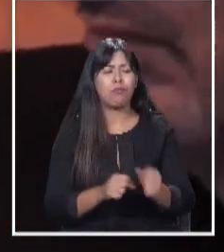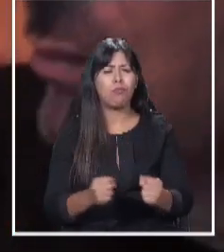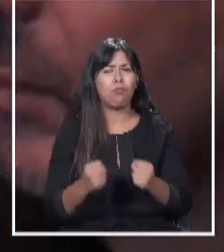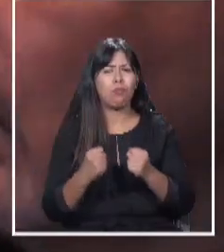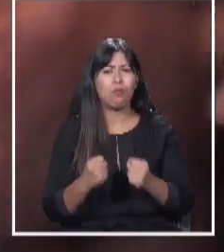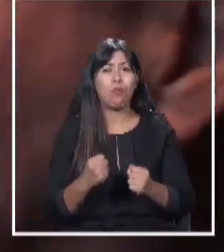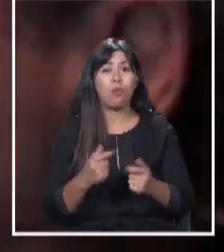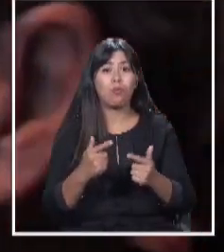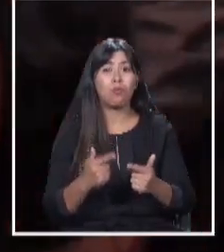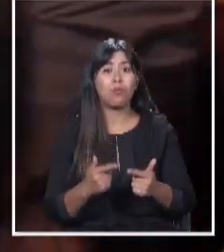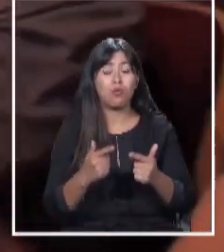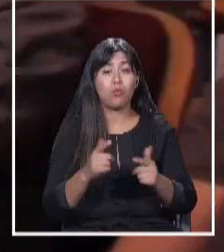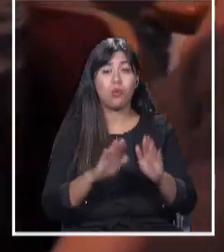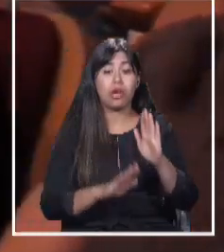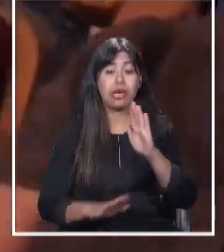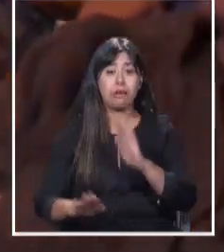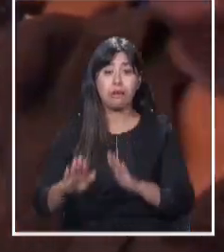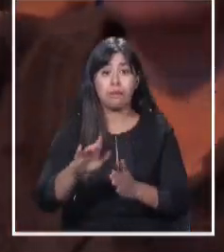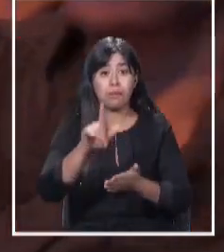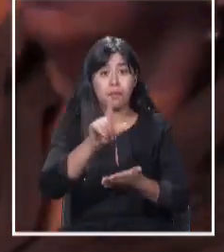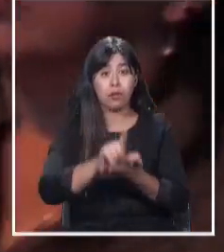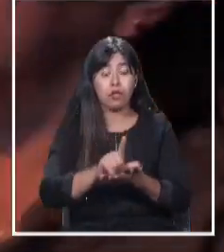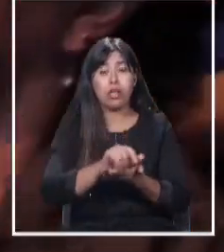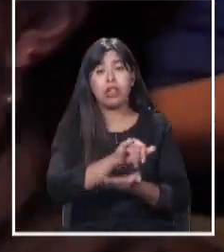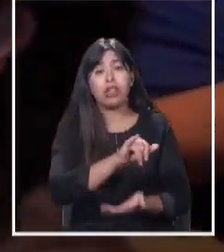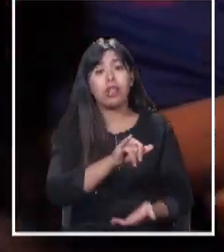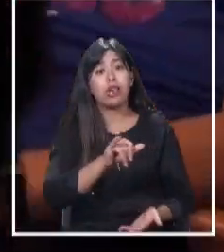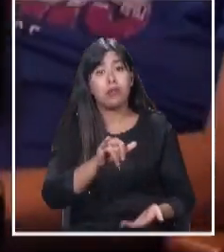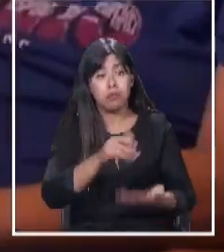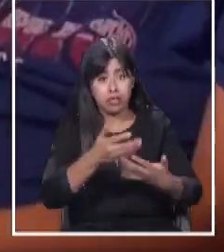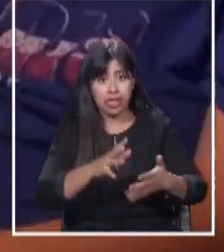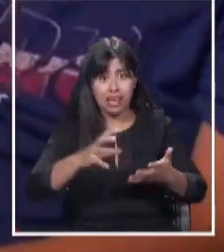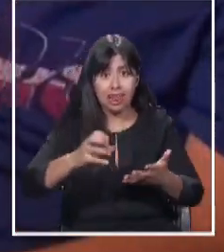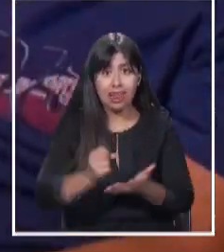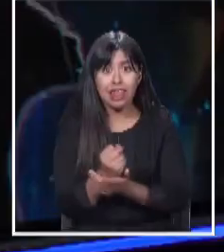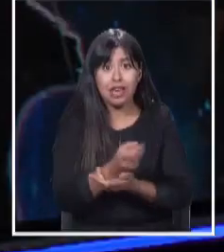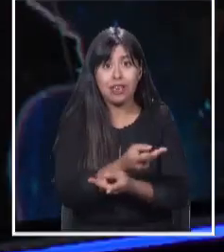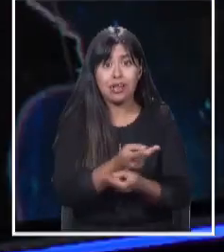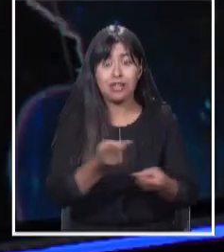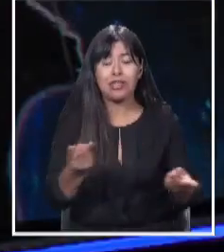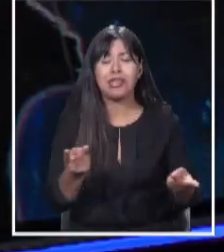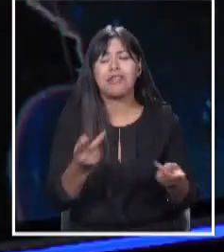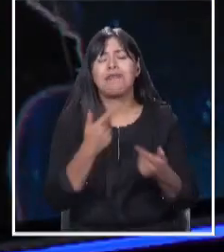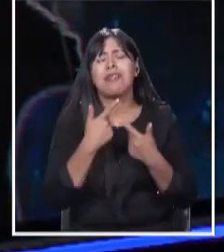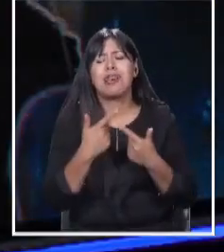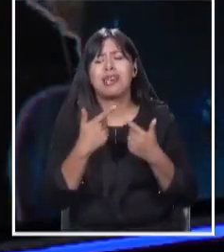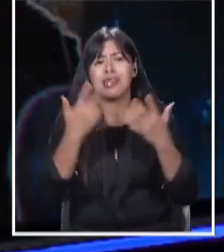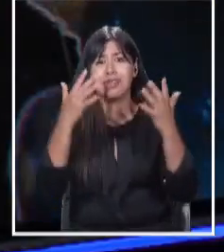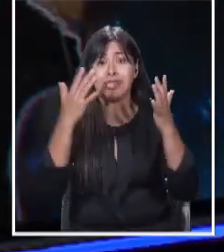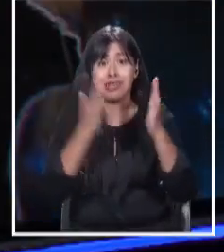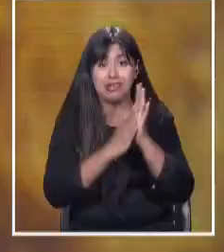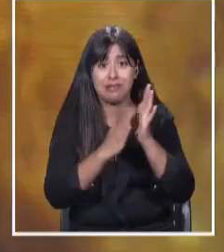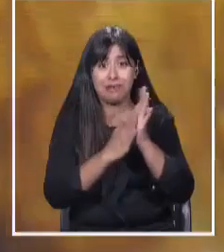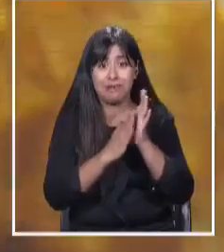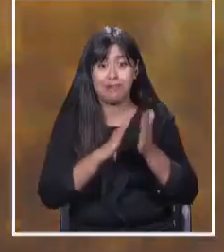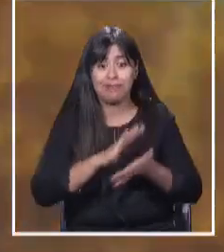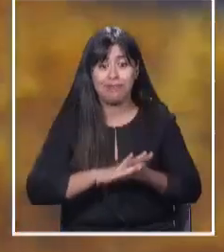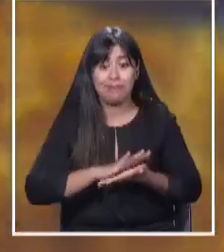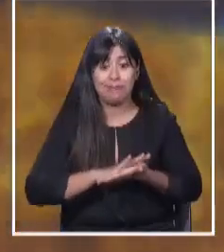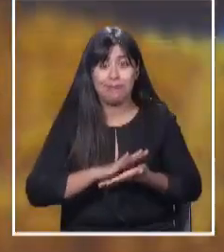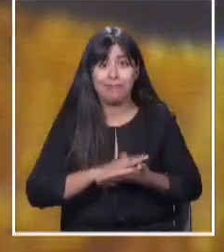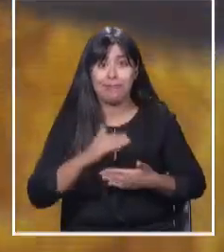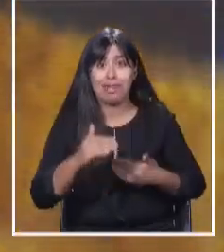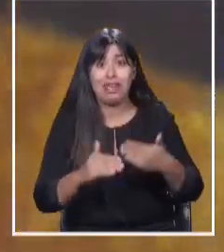creación de áreas protegidas que después, una vez que se logra el hito, y es genial y es maravilloso y es un